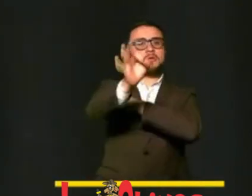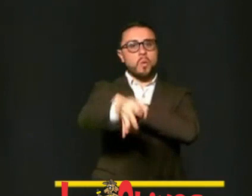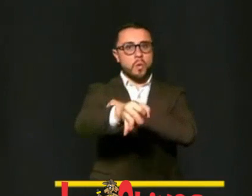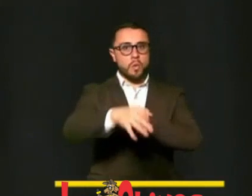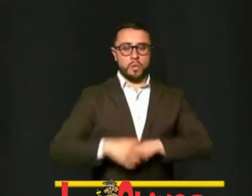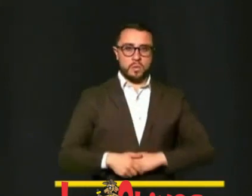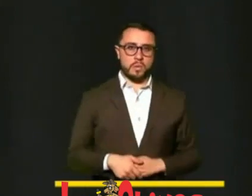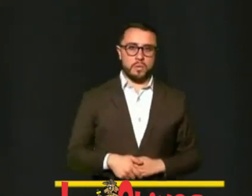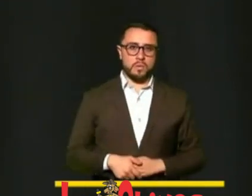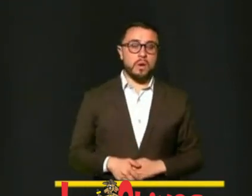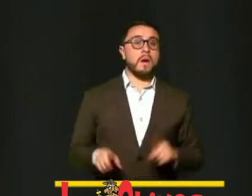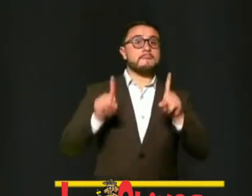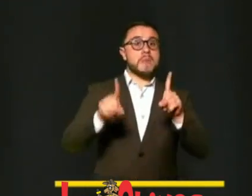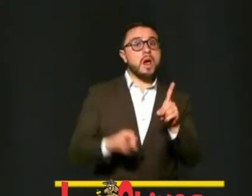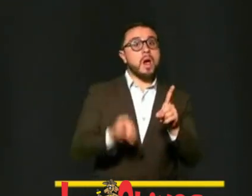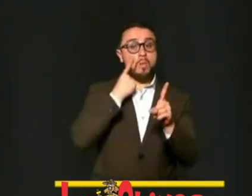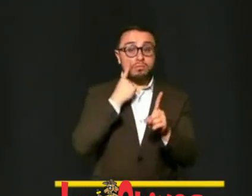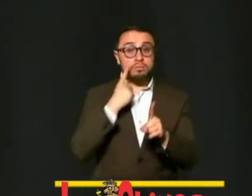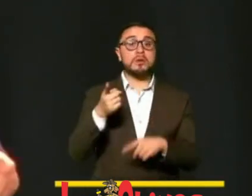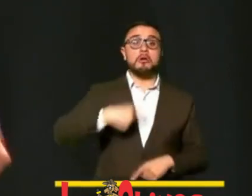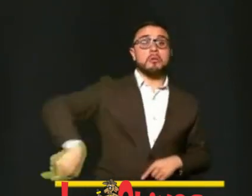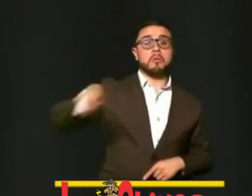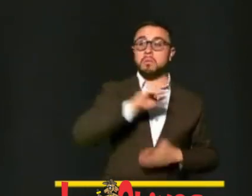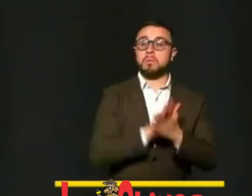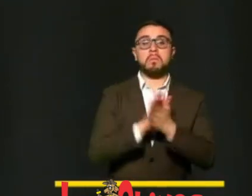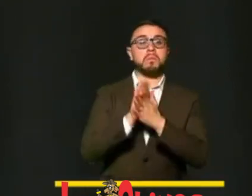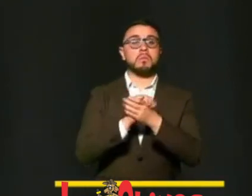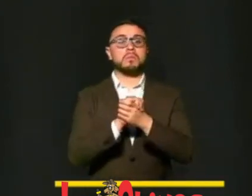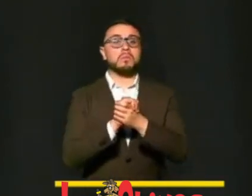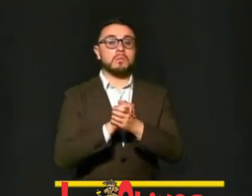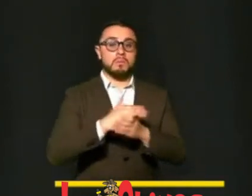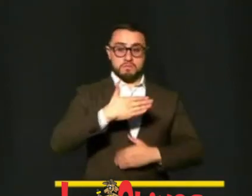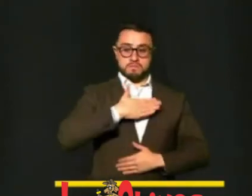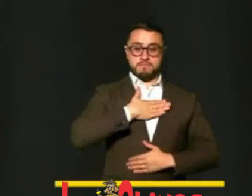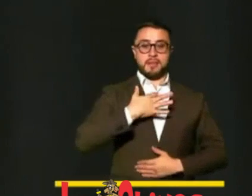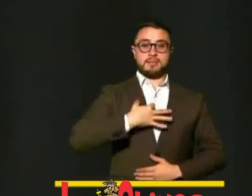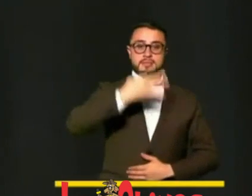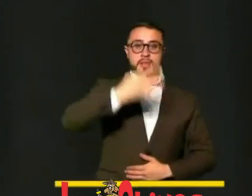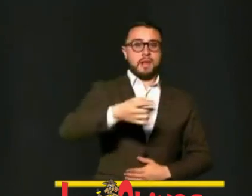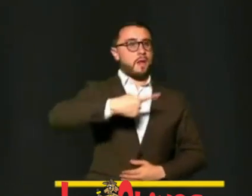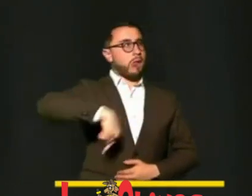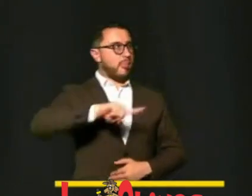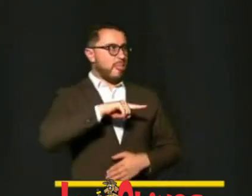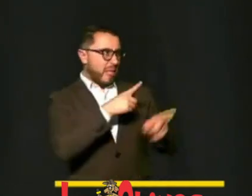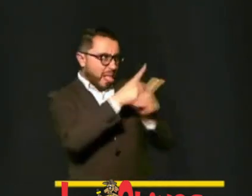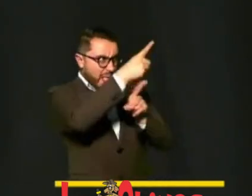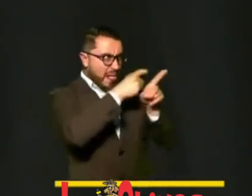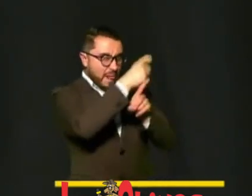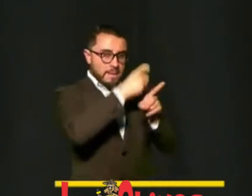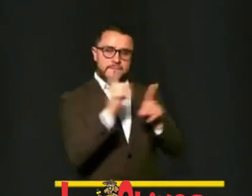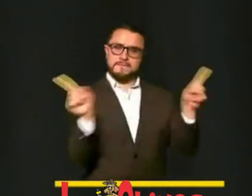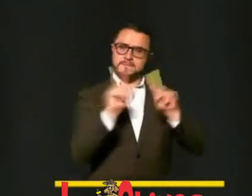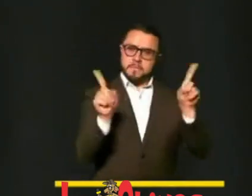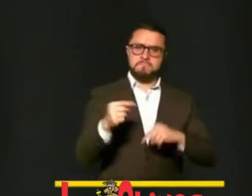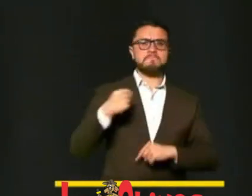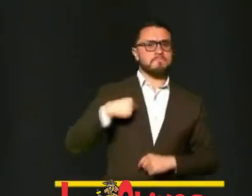paga Pero no se van limpiar con mi dignidad porque yo he